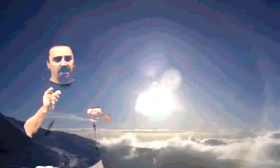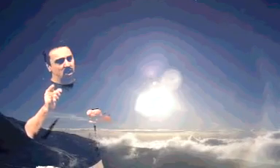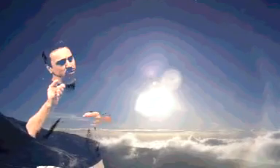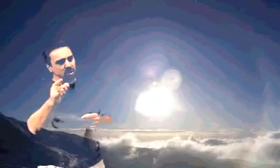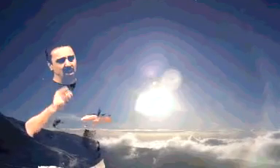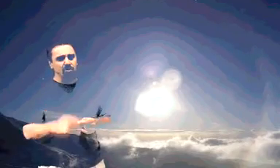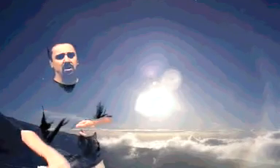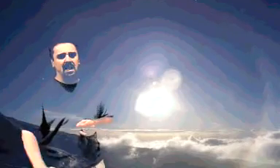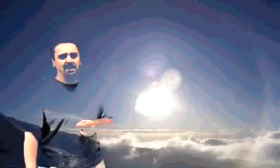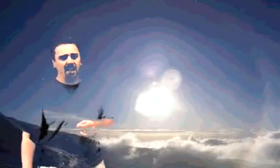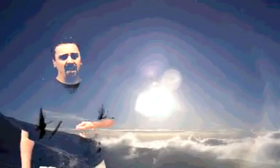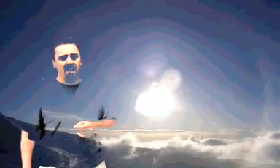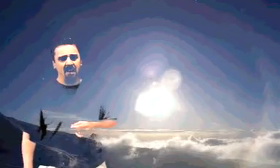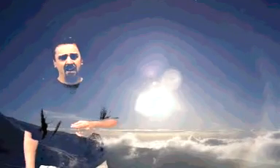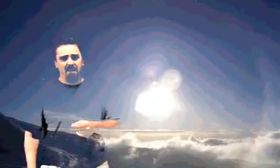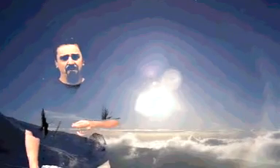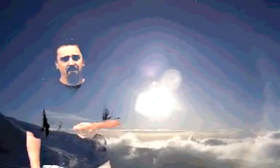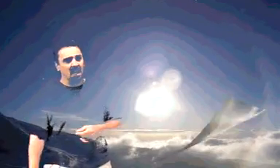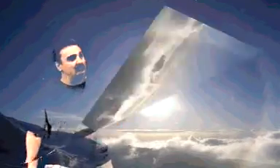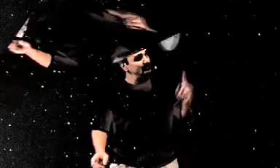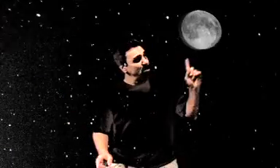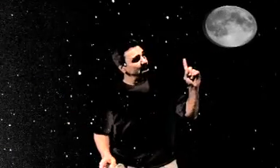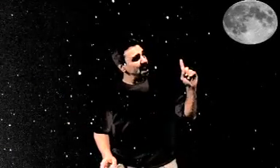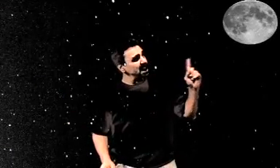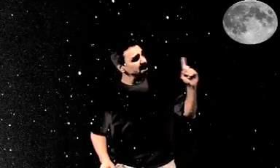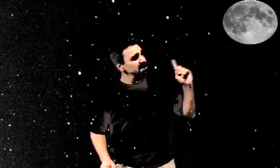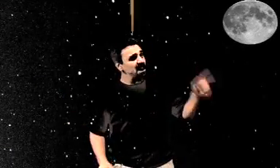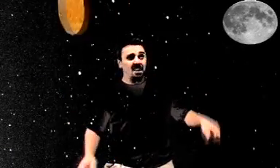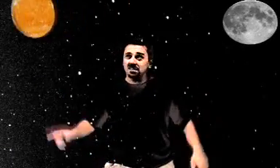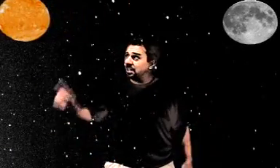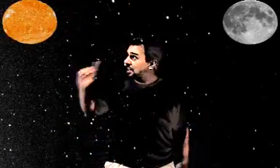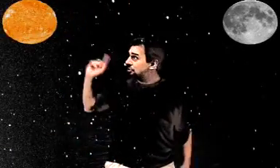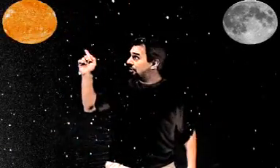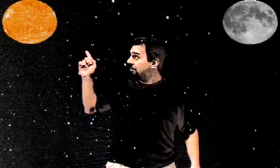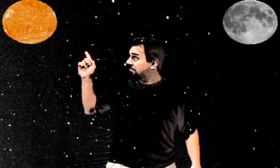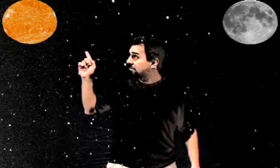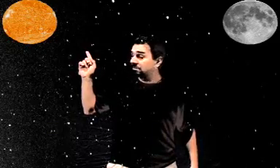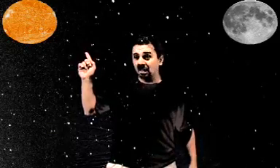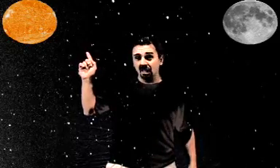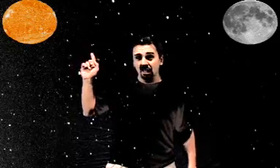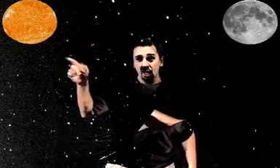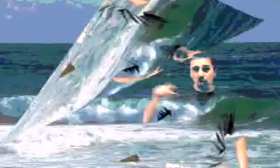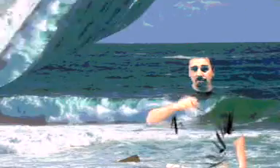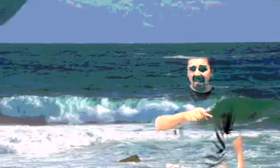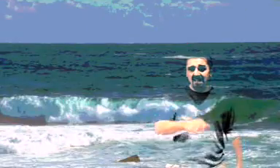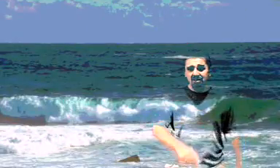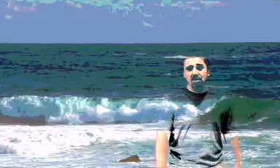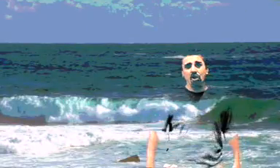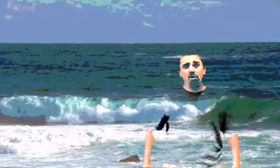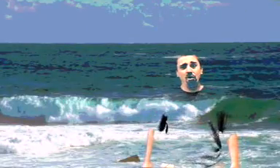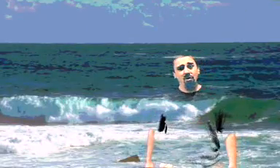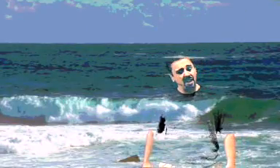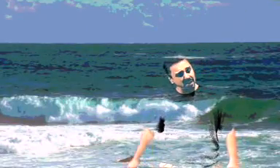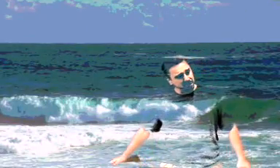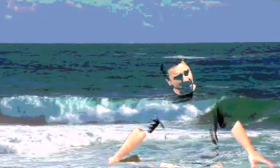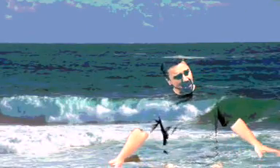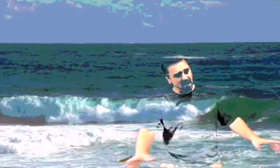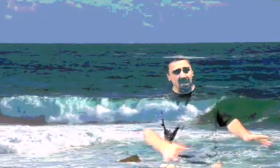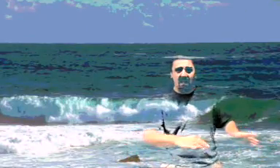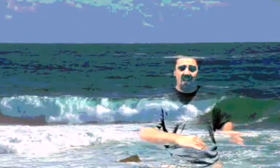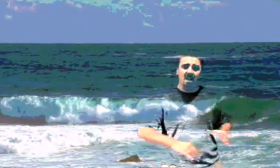Dios creó los cielos y la tierra, la luna, las estrellas y el sol, los mares y todo lo